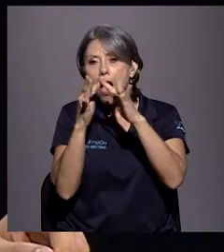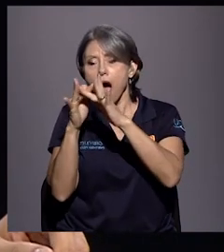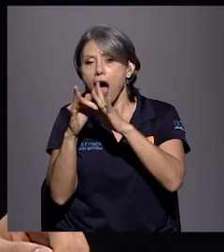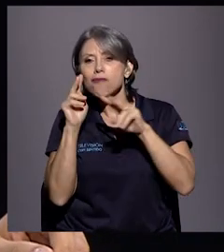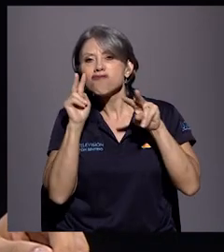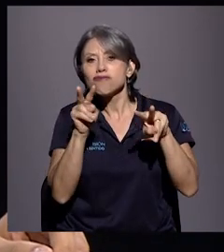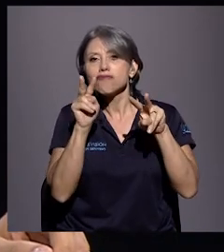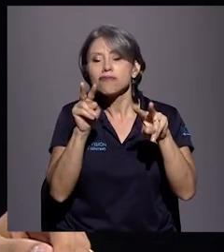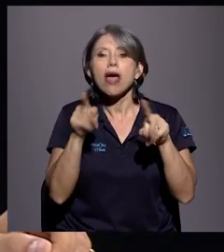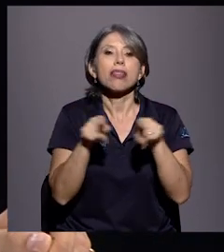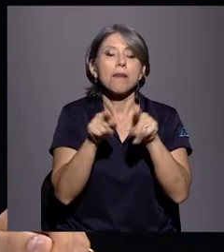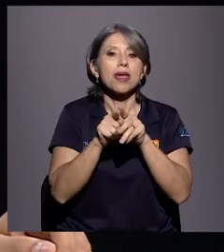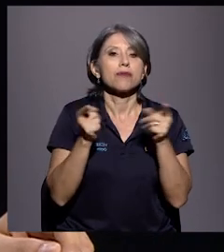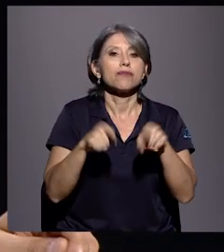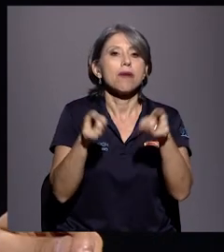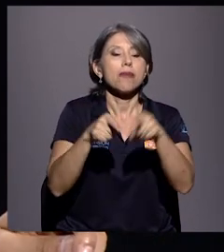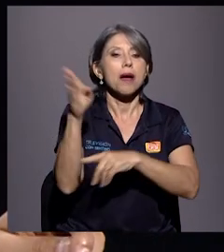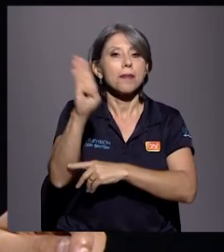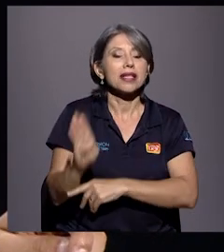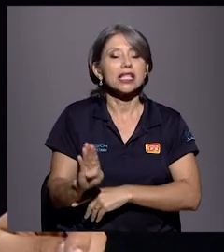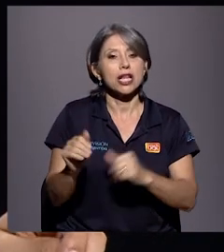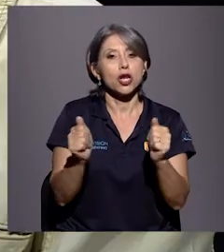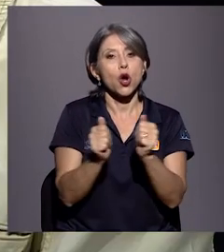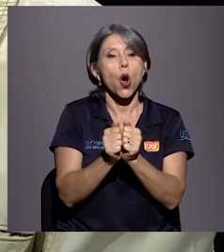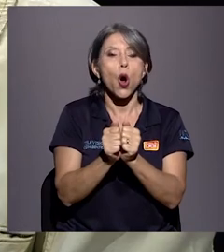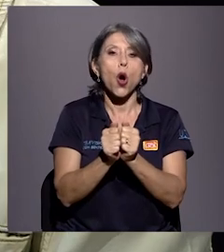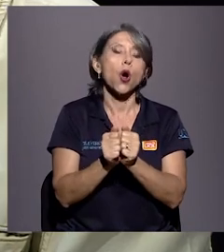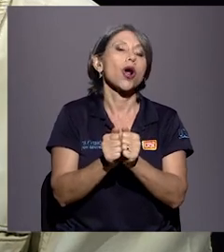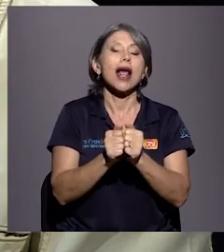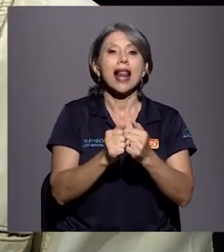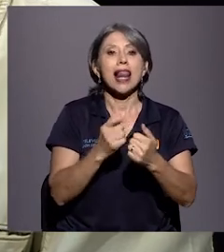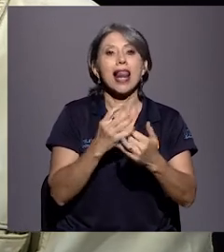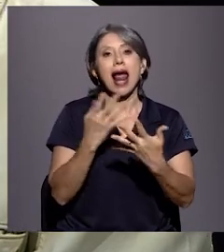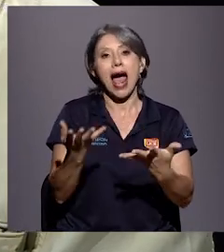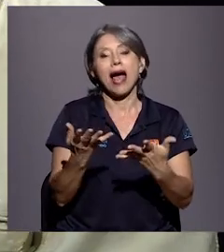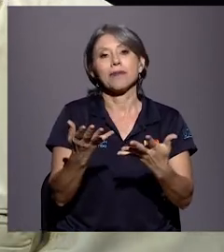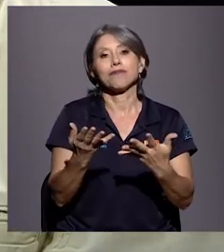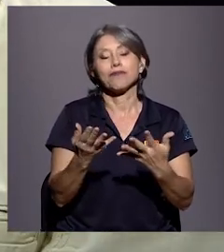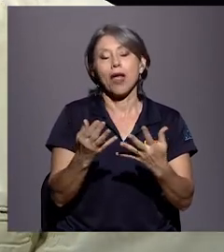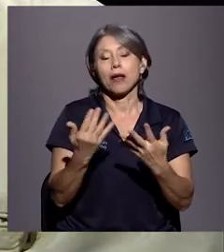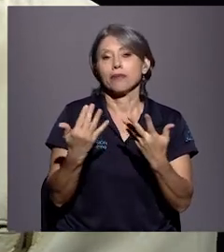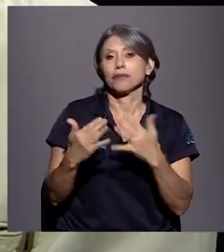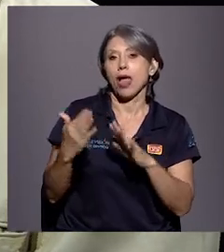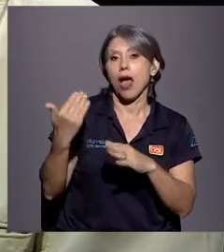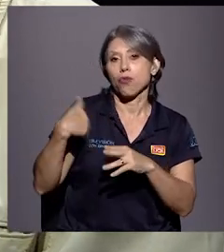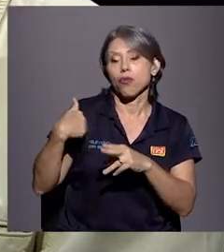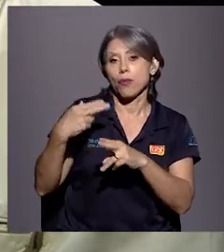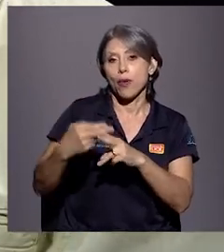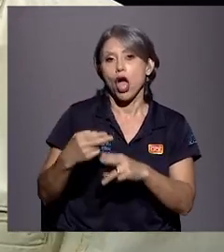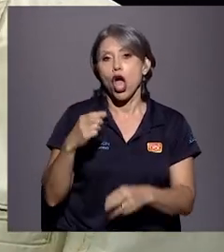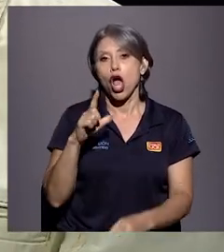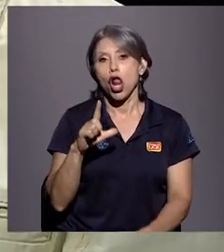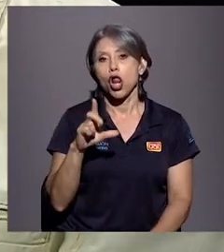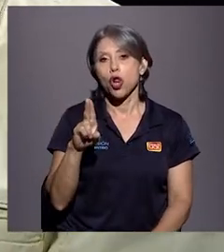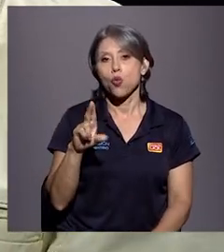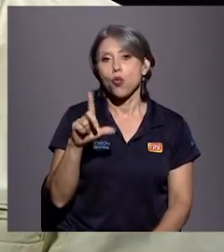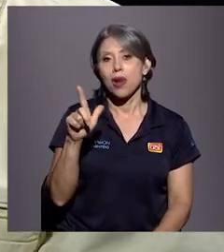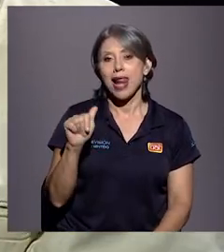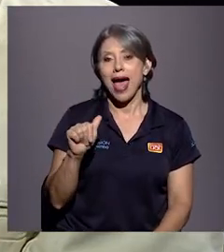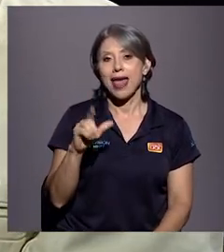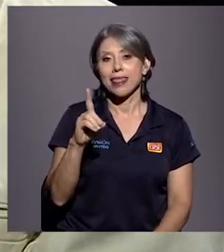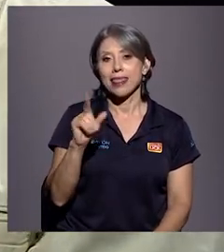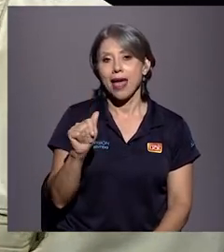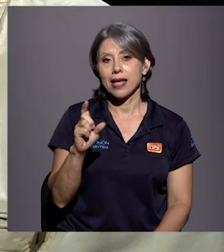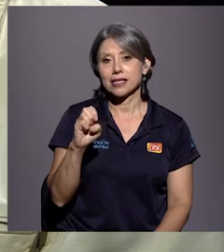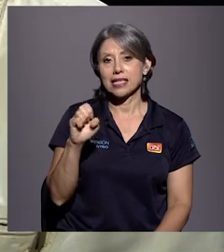también conociendo lo que pasó en Brasil con la prisión de Lula da Silva. Entonces, me parece que estamos en un continente donde